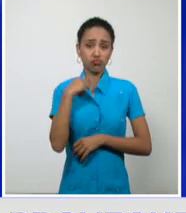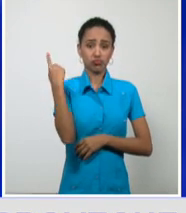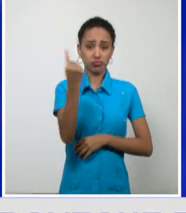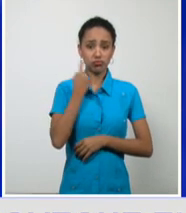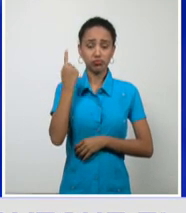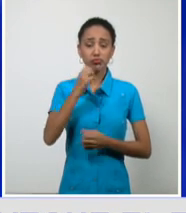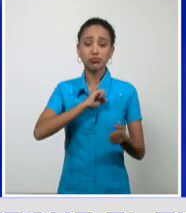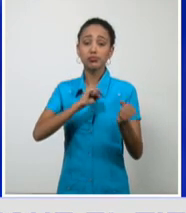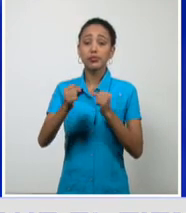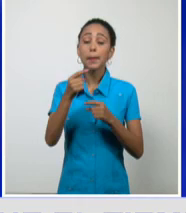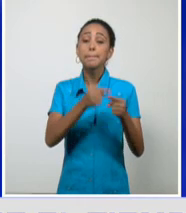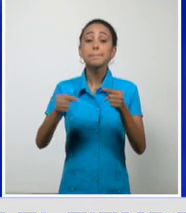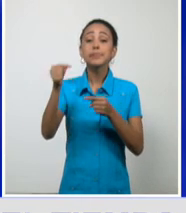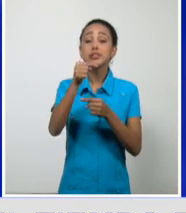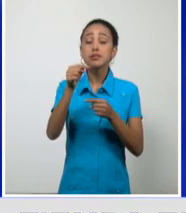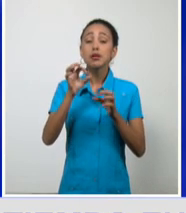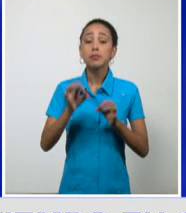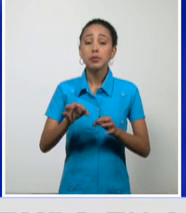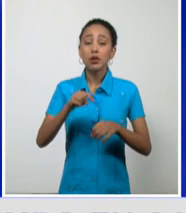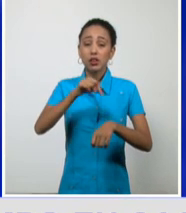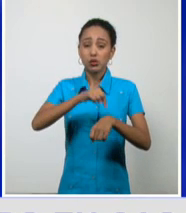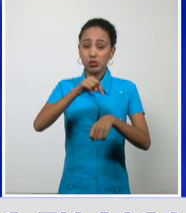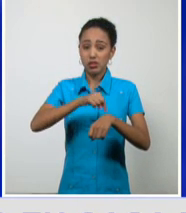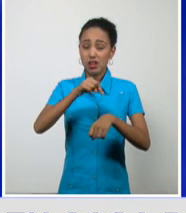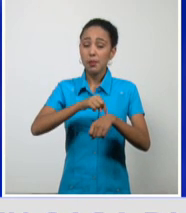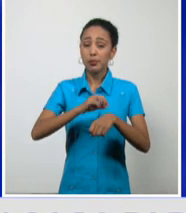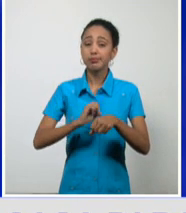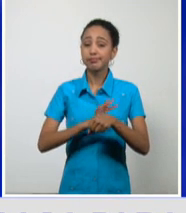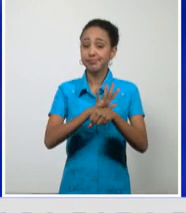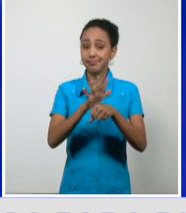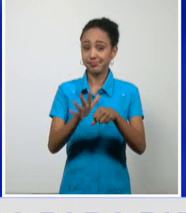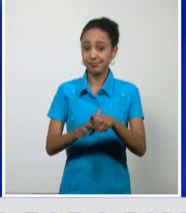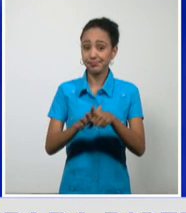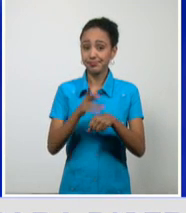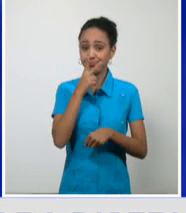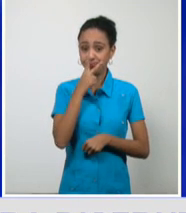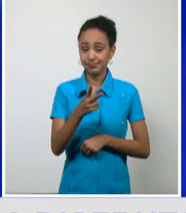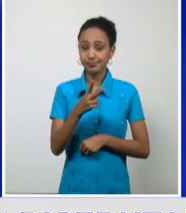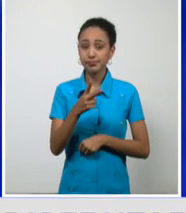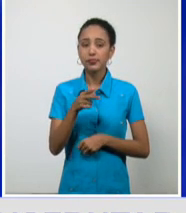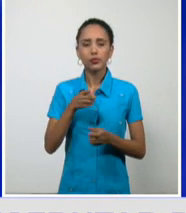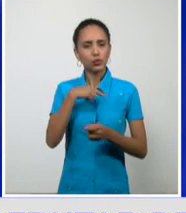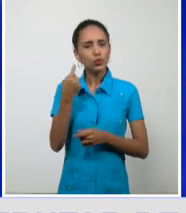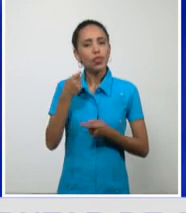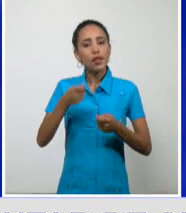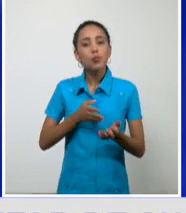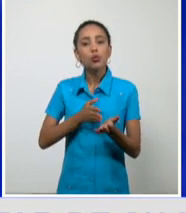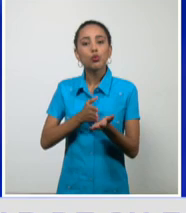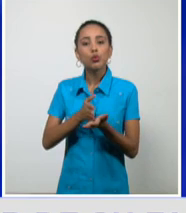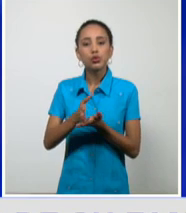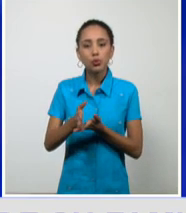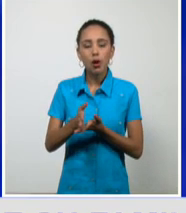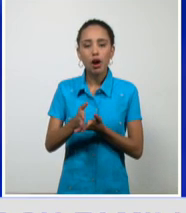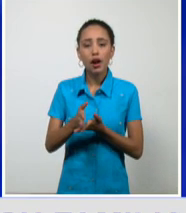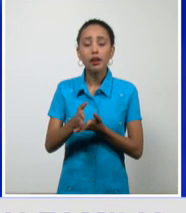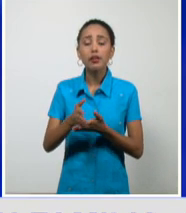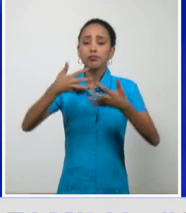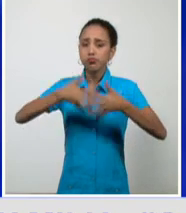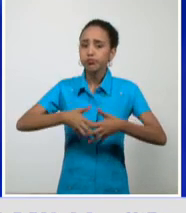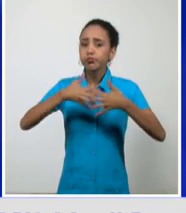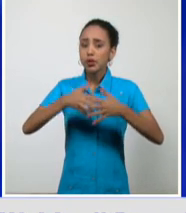es fundamental también en estos tiempos de combate ante la COVID-19 de mantener al menos nuestras industrias seguras,